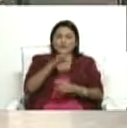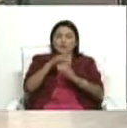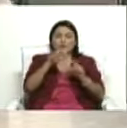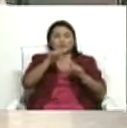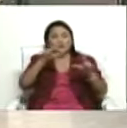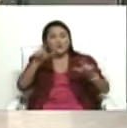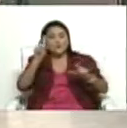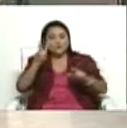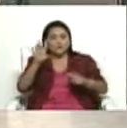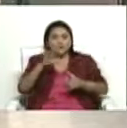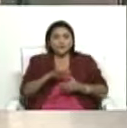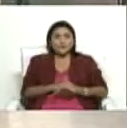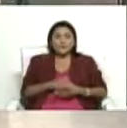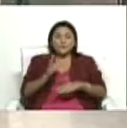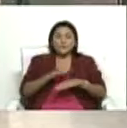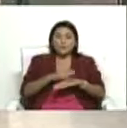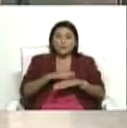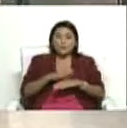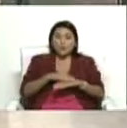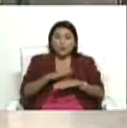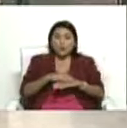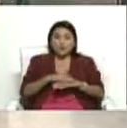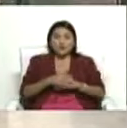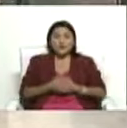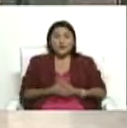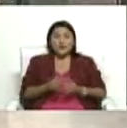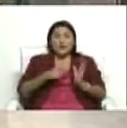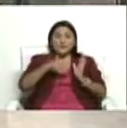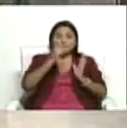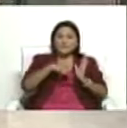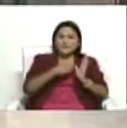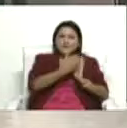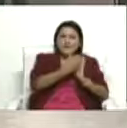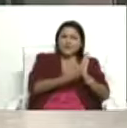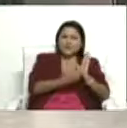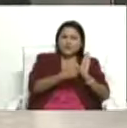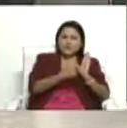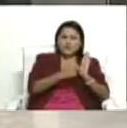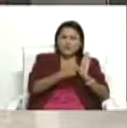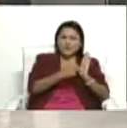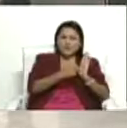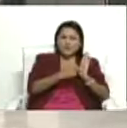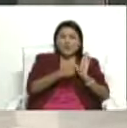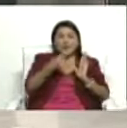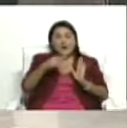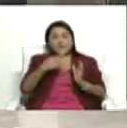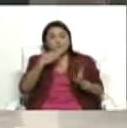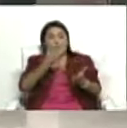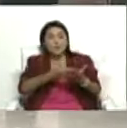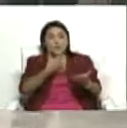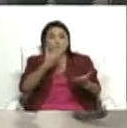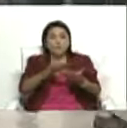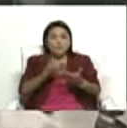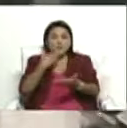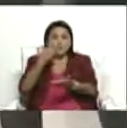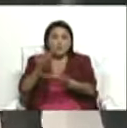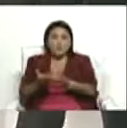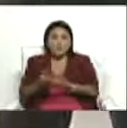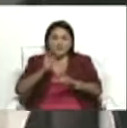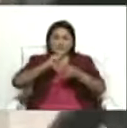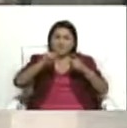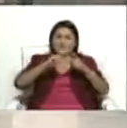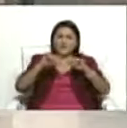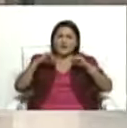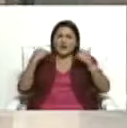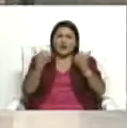pueblo venezolano, ya que se tiene prevista la firma del documento que contempla todas las propuestas realizadas por los diversos sectores que